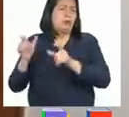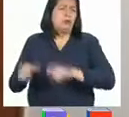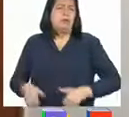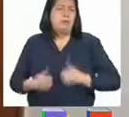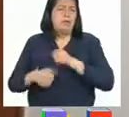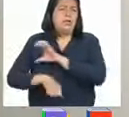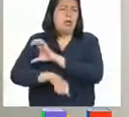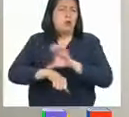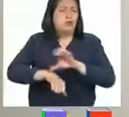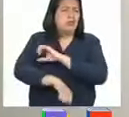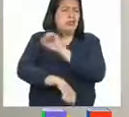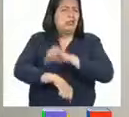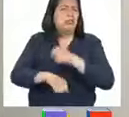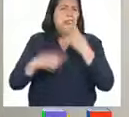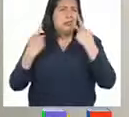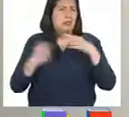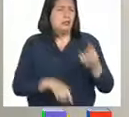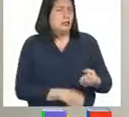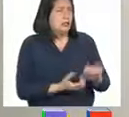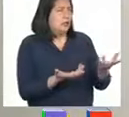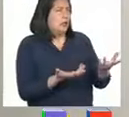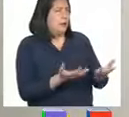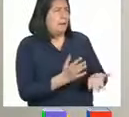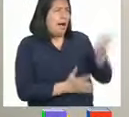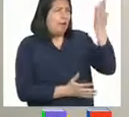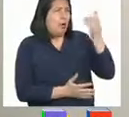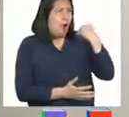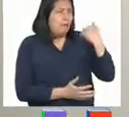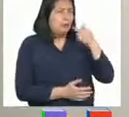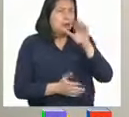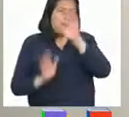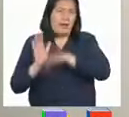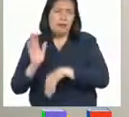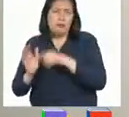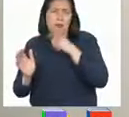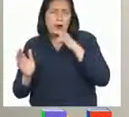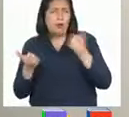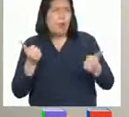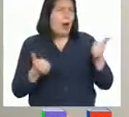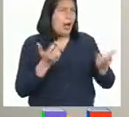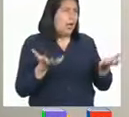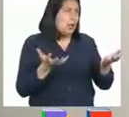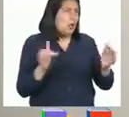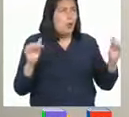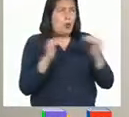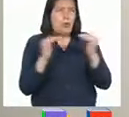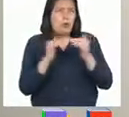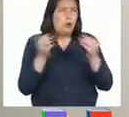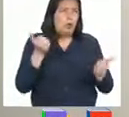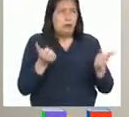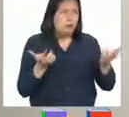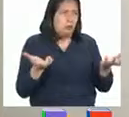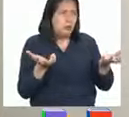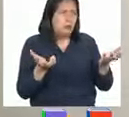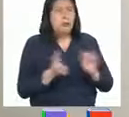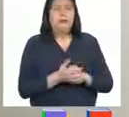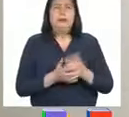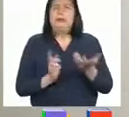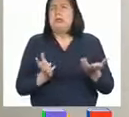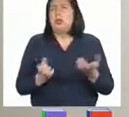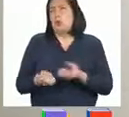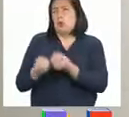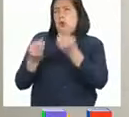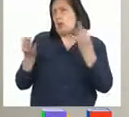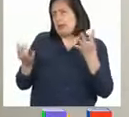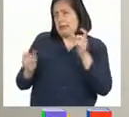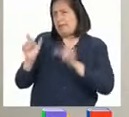costa, sierra o selva? ¿Es mayor la cantidad de varones o de mujeres? ¿O es la misma cantidad?